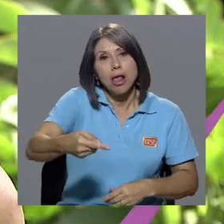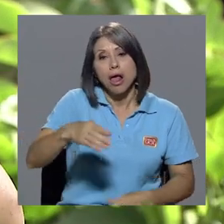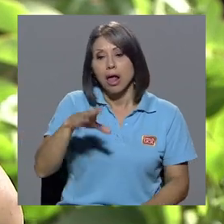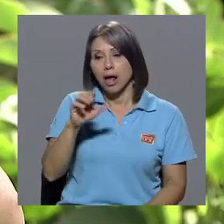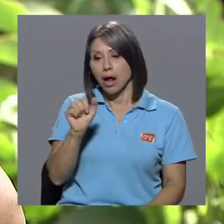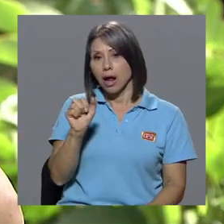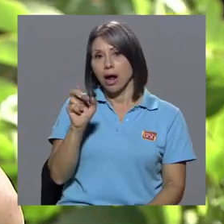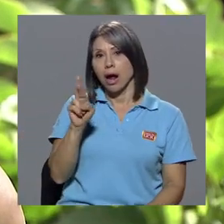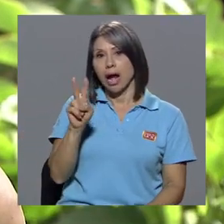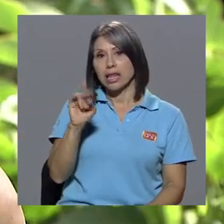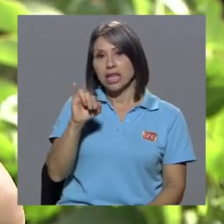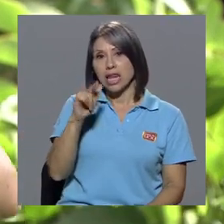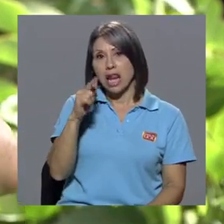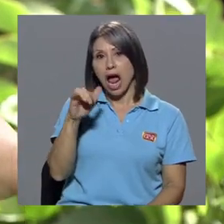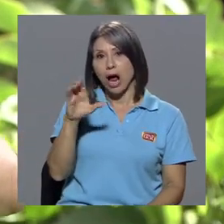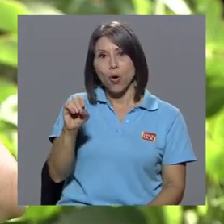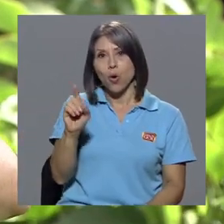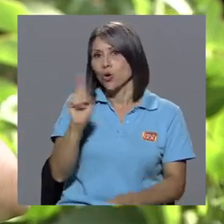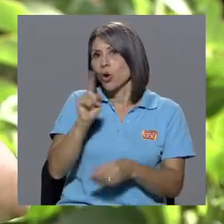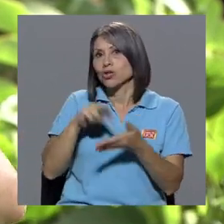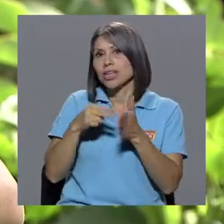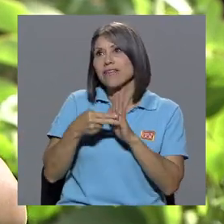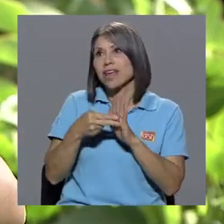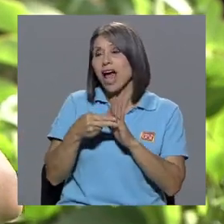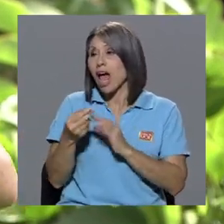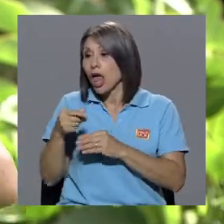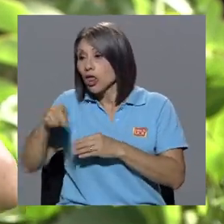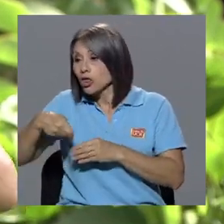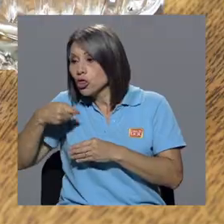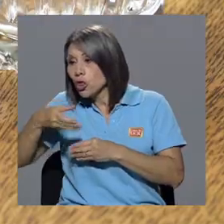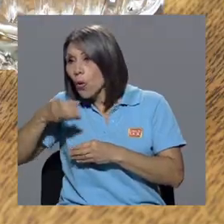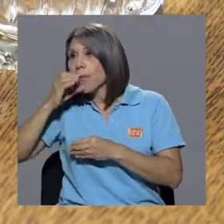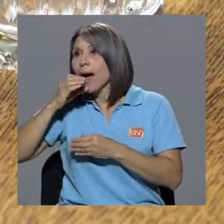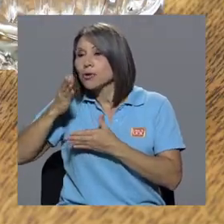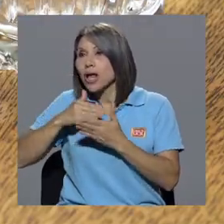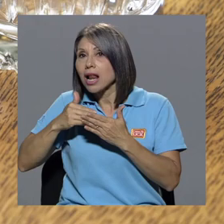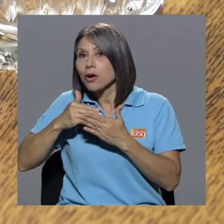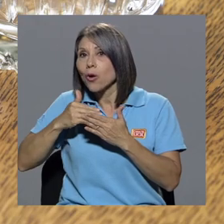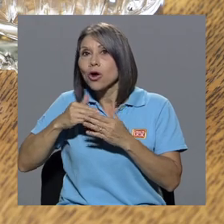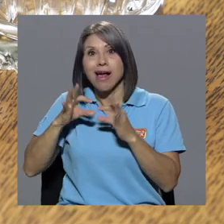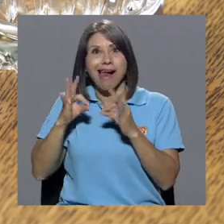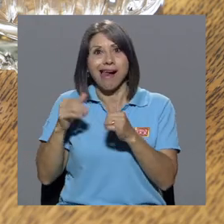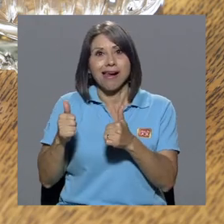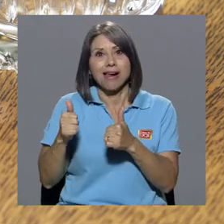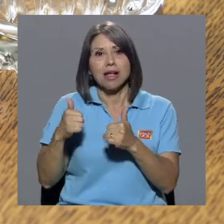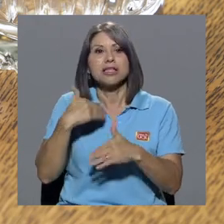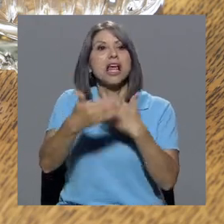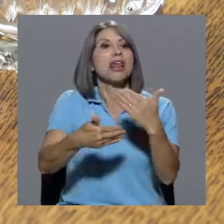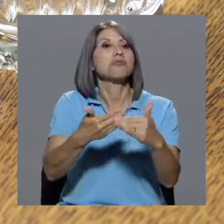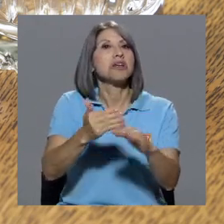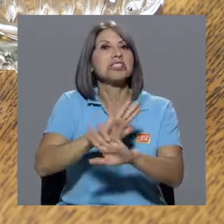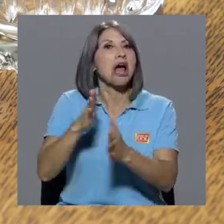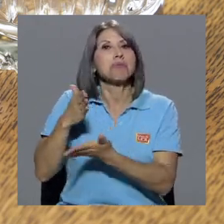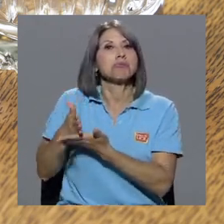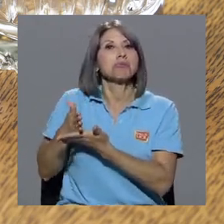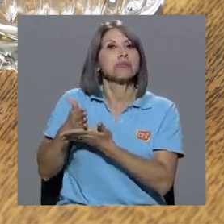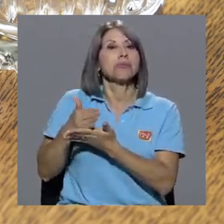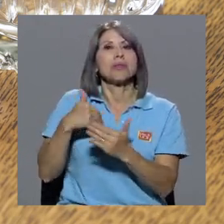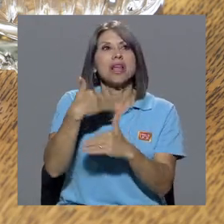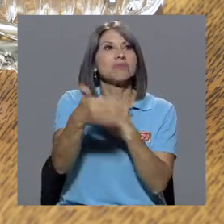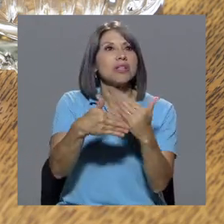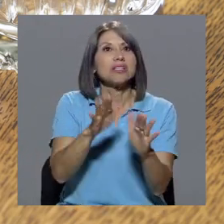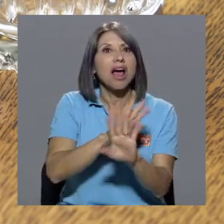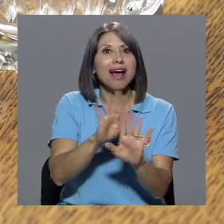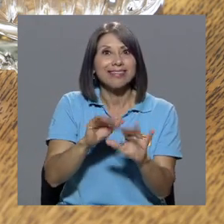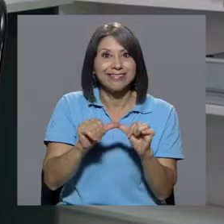a mantener por un corto periodo de tiempo mientras tomamos, y ya después la tendencia es que lo dejamos de tomar y realmente